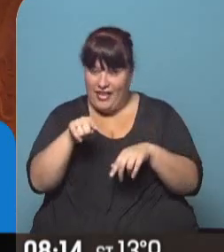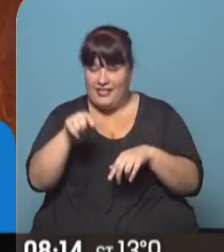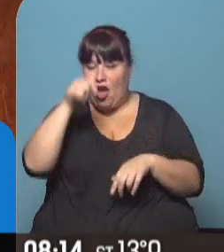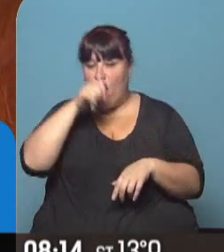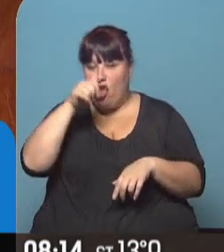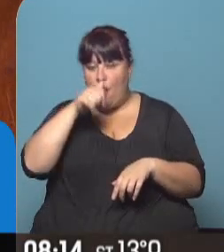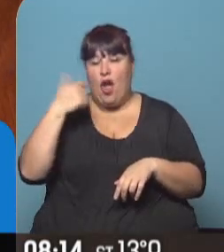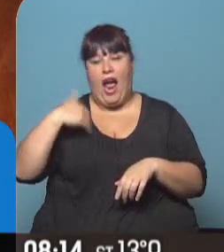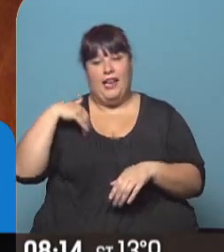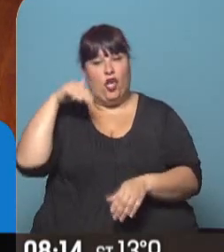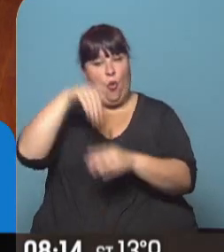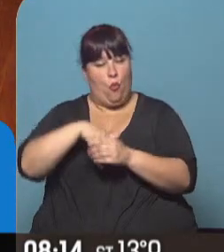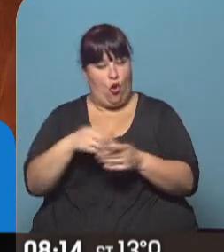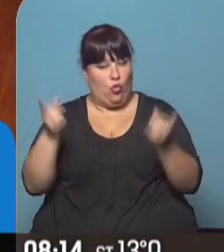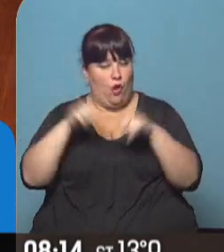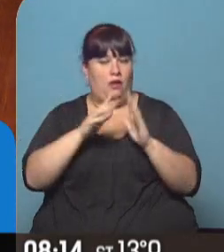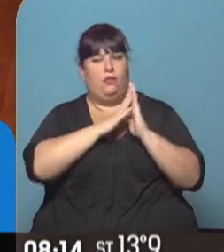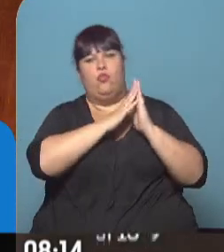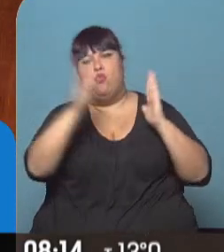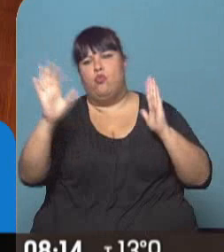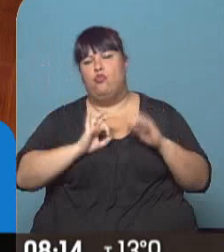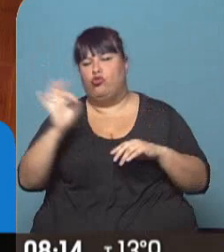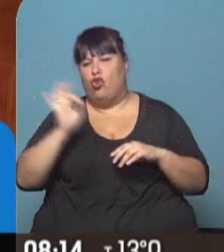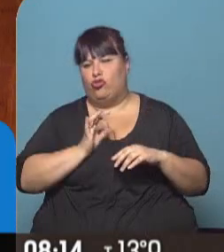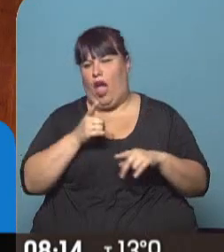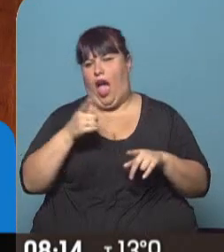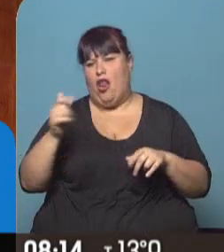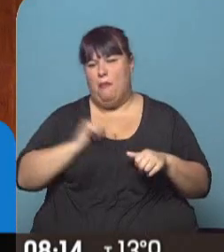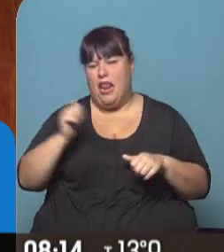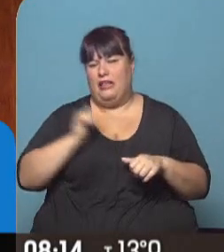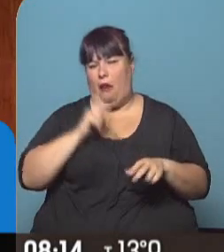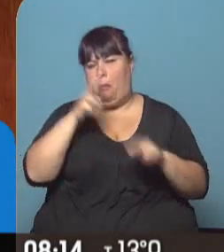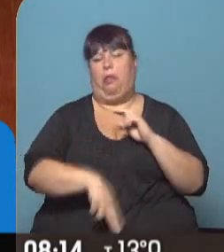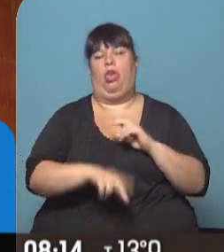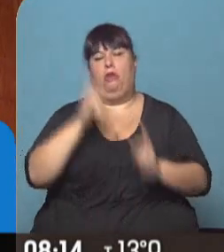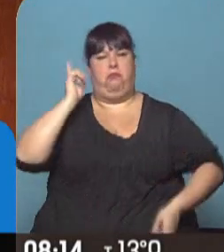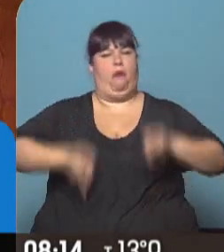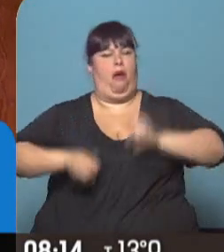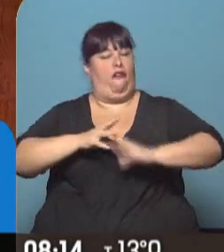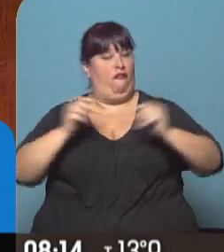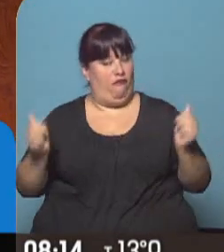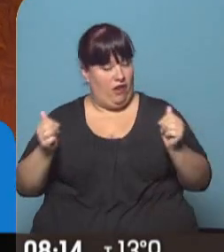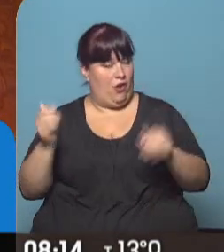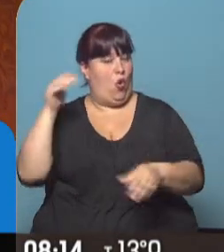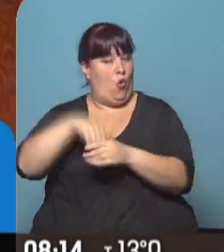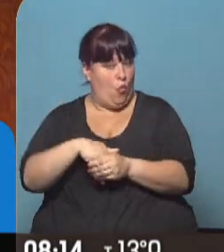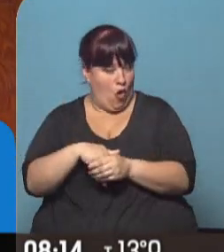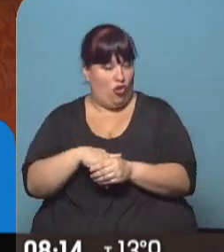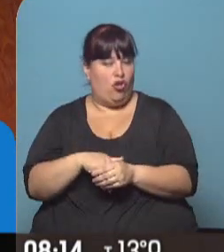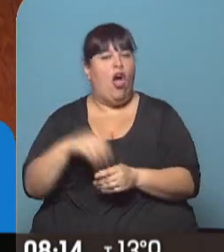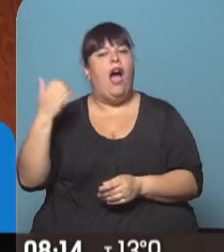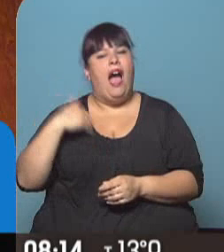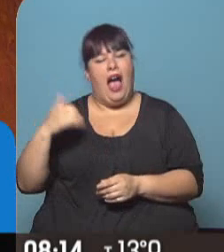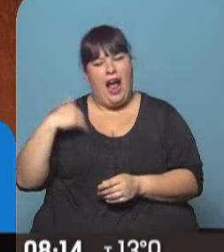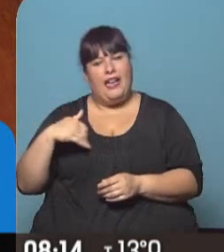domingo en el que los argentinos volvieron a votar luego de un largo período de dictadura y de autoritarismo en la